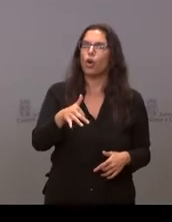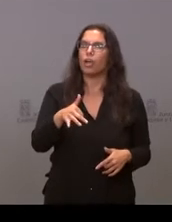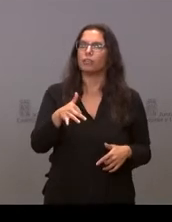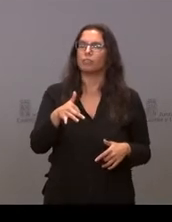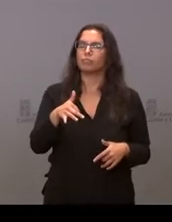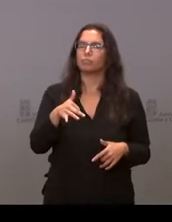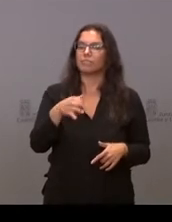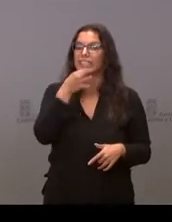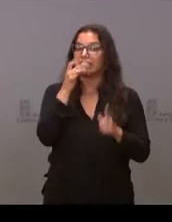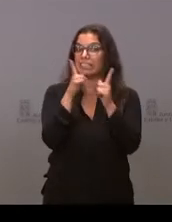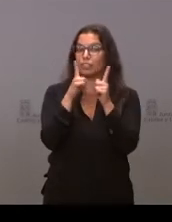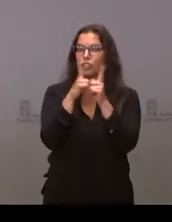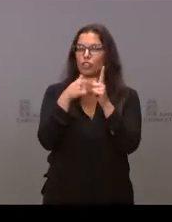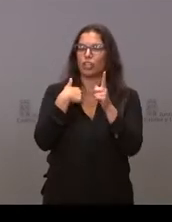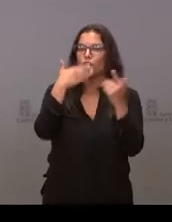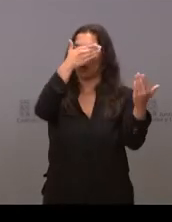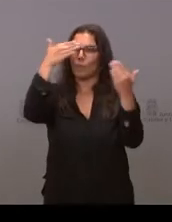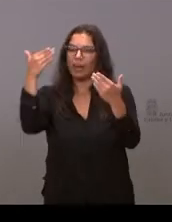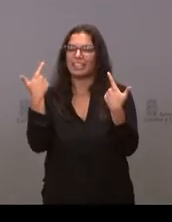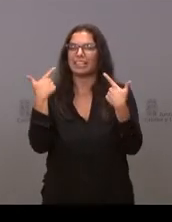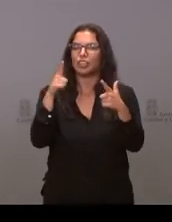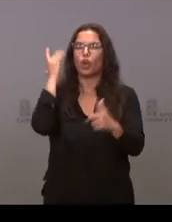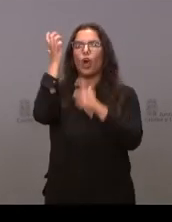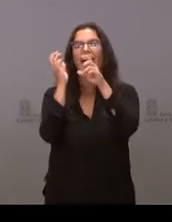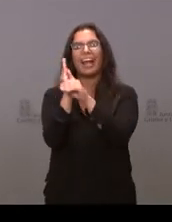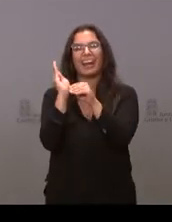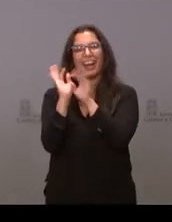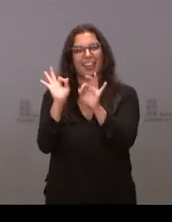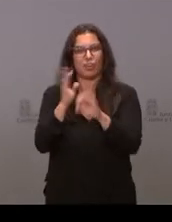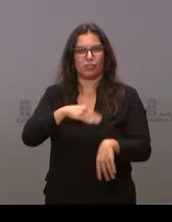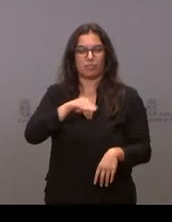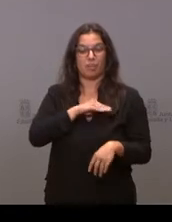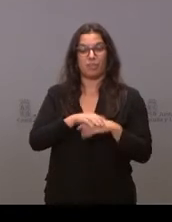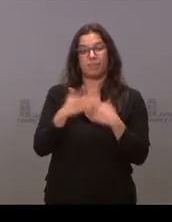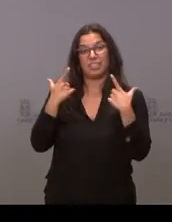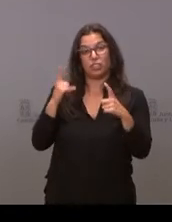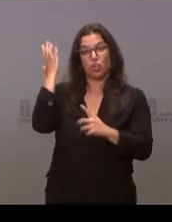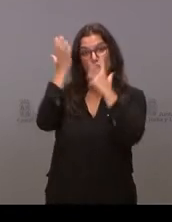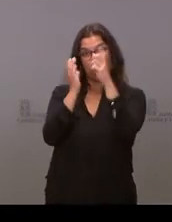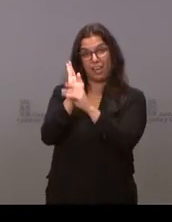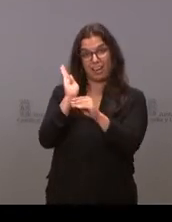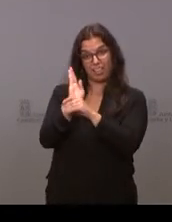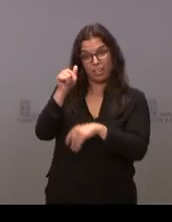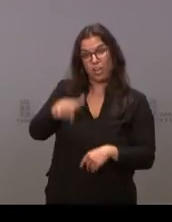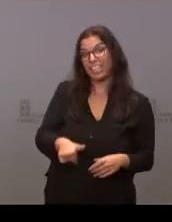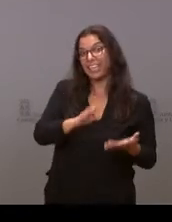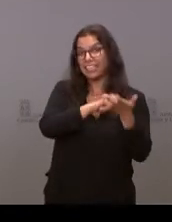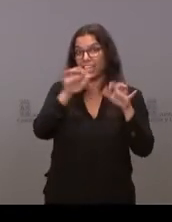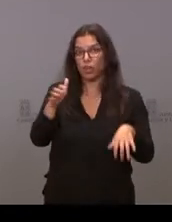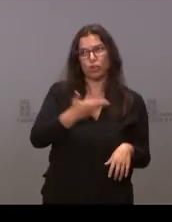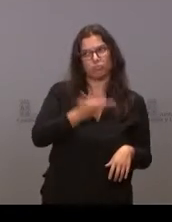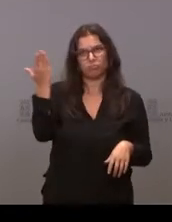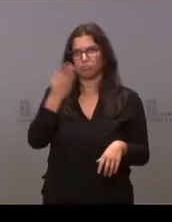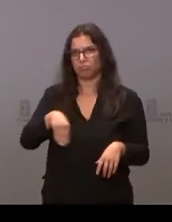breves palabras de mi discurso al sector ganadero de España. El sector ganadero de España constituye en Castilla y León y en el